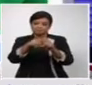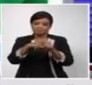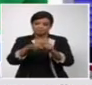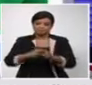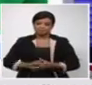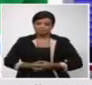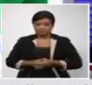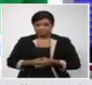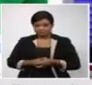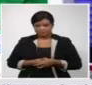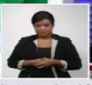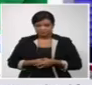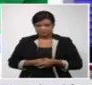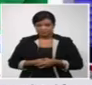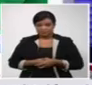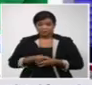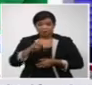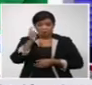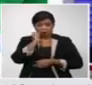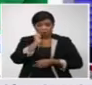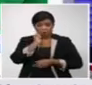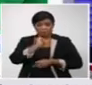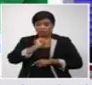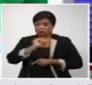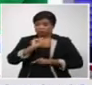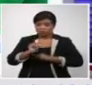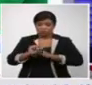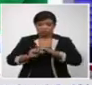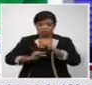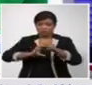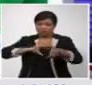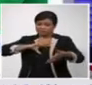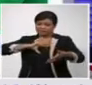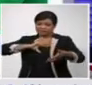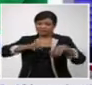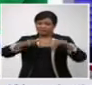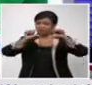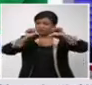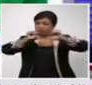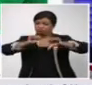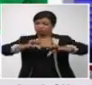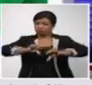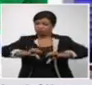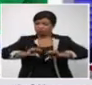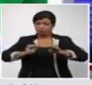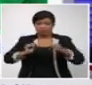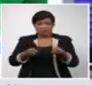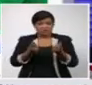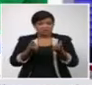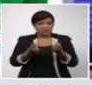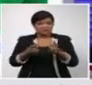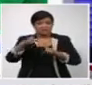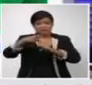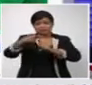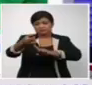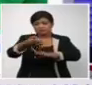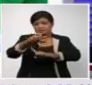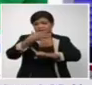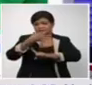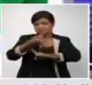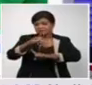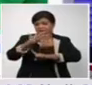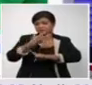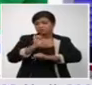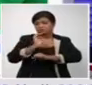Fue teniendo un grupo de complicaciones, fue necesario, pues como es natural, hacer el tratamiento de diálisis en